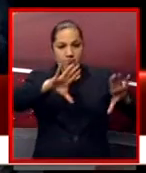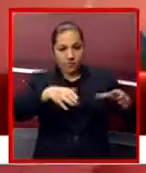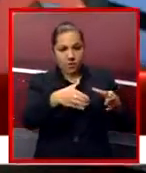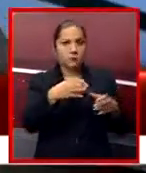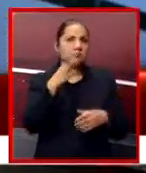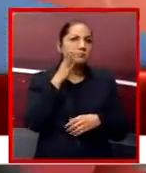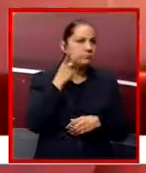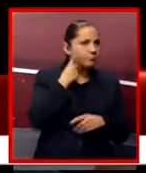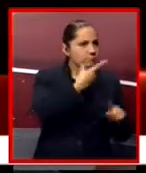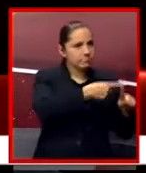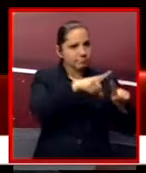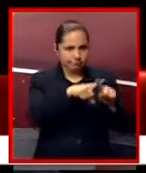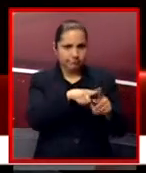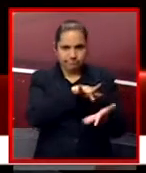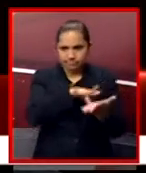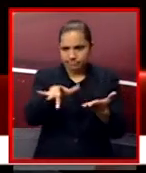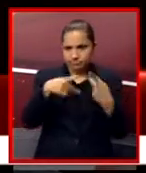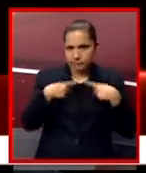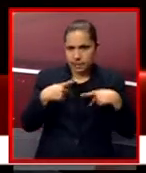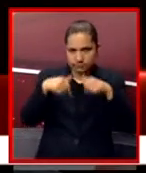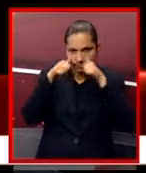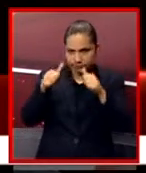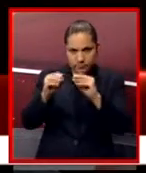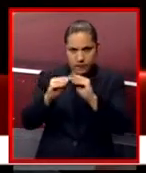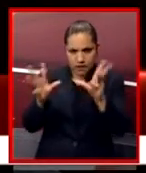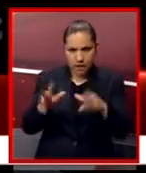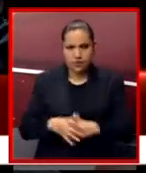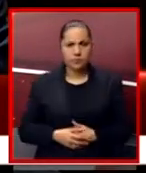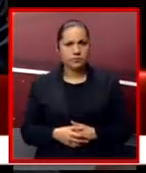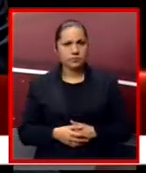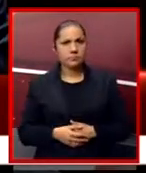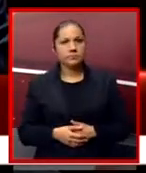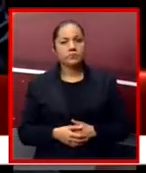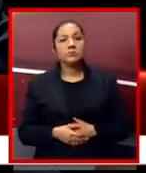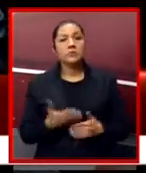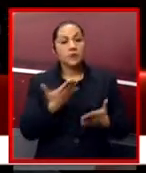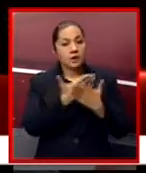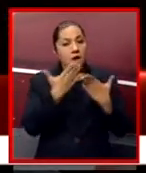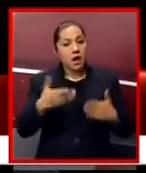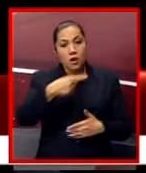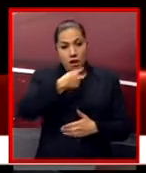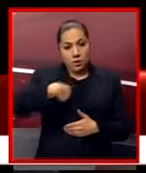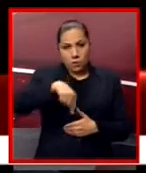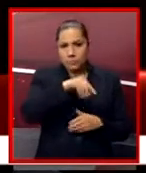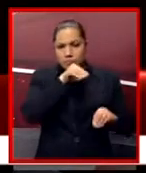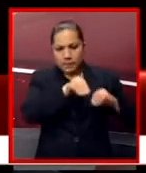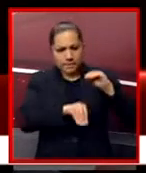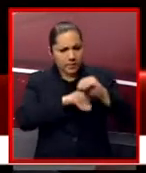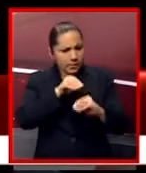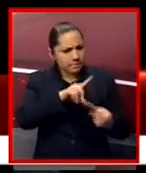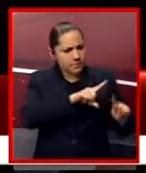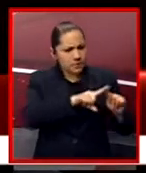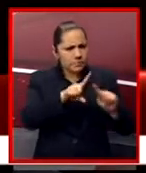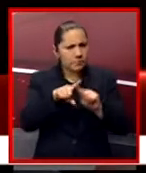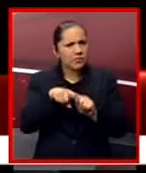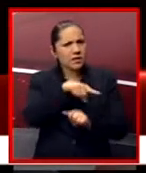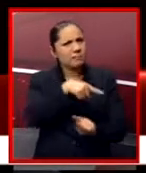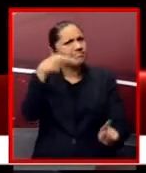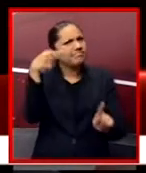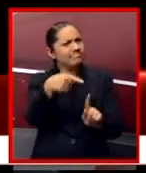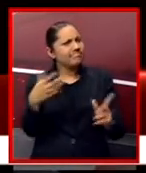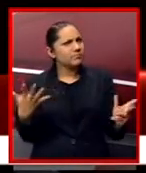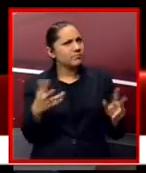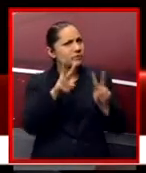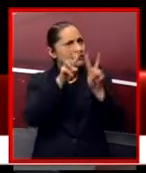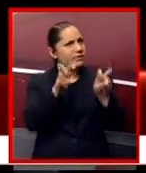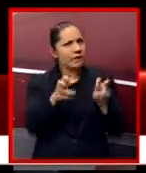ellos. Estamos ante un presupuesto complicado que nos debería decir de qué manera, con qué